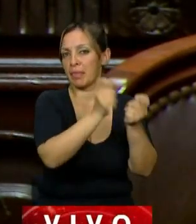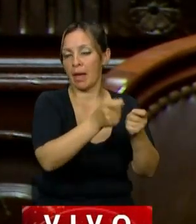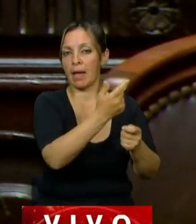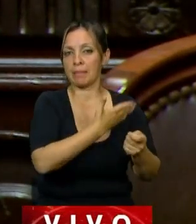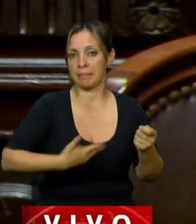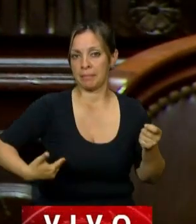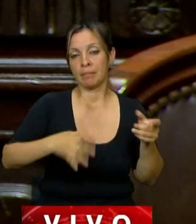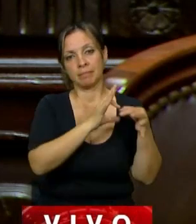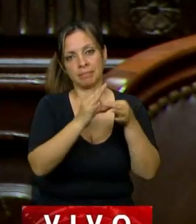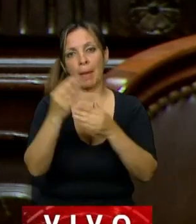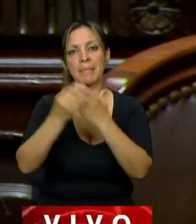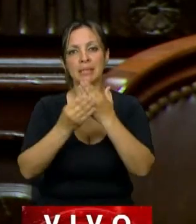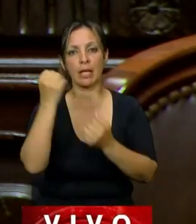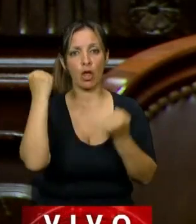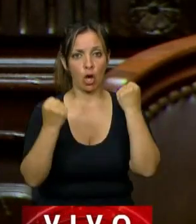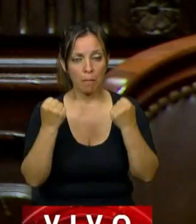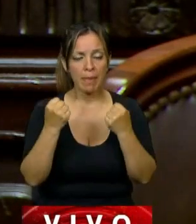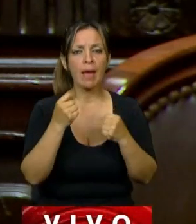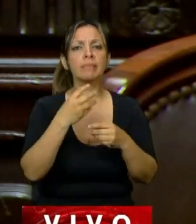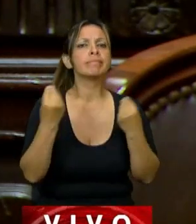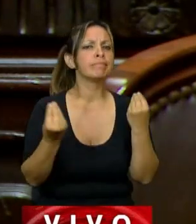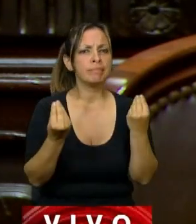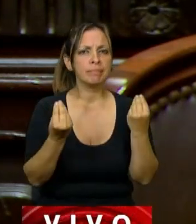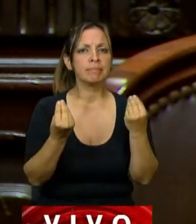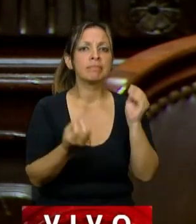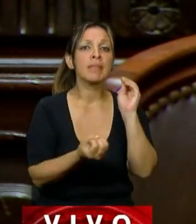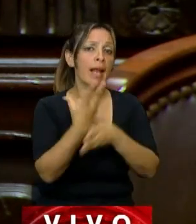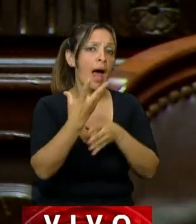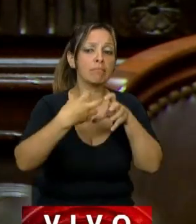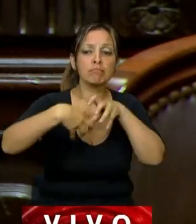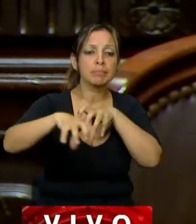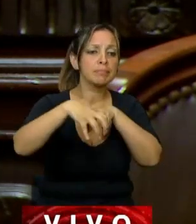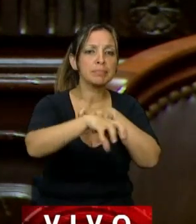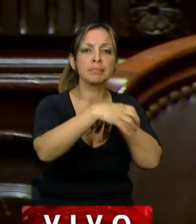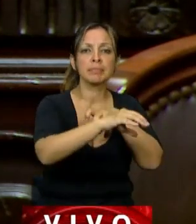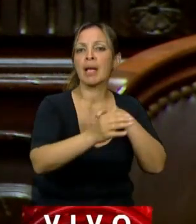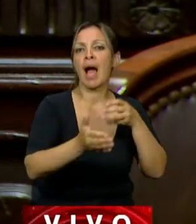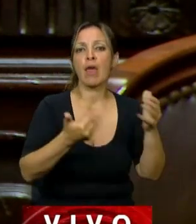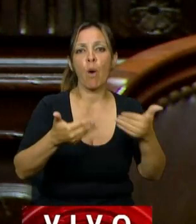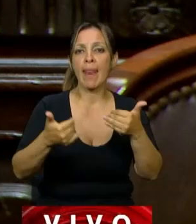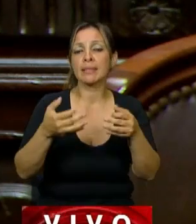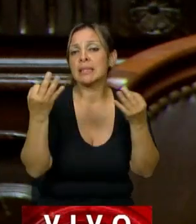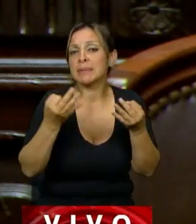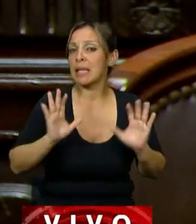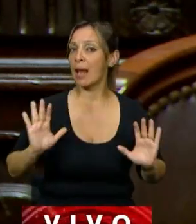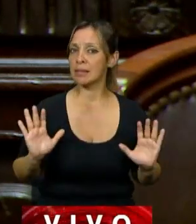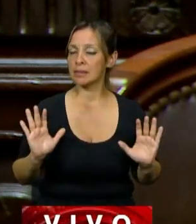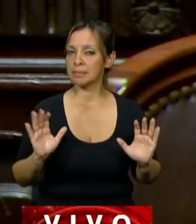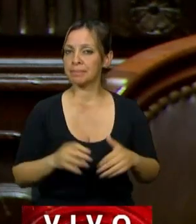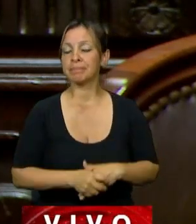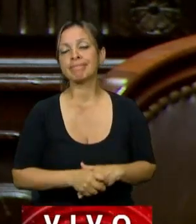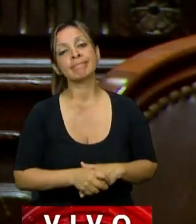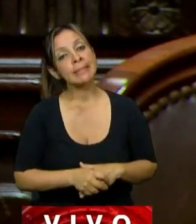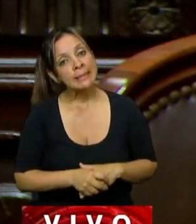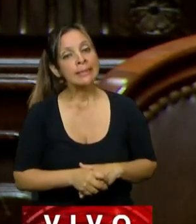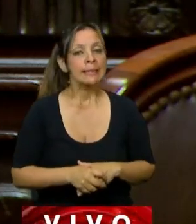de Economía, a constituir áreas aduaneras especiales. Mire,